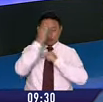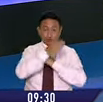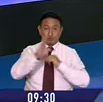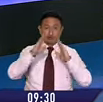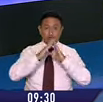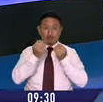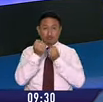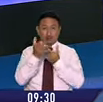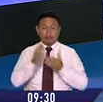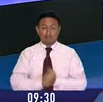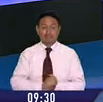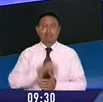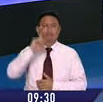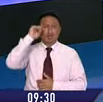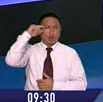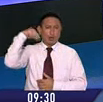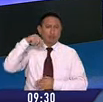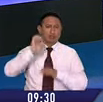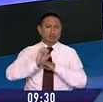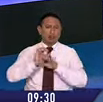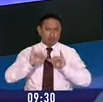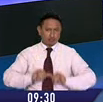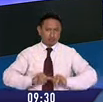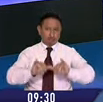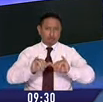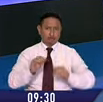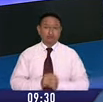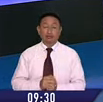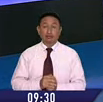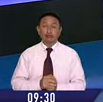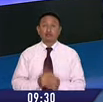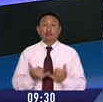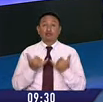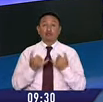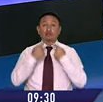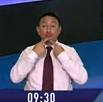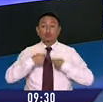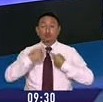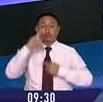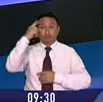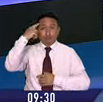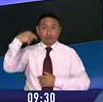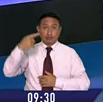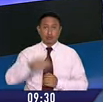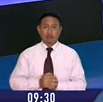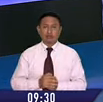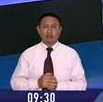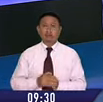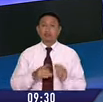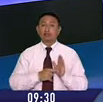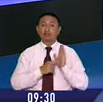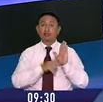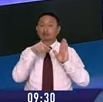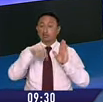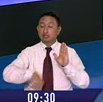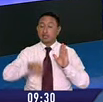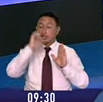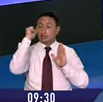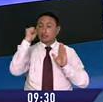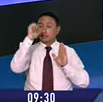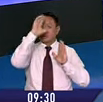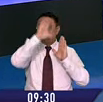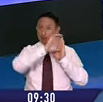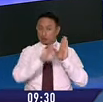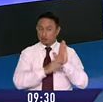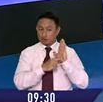sus hogares. Hay que recordar que el país continúa, lo realizado y anunciado por el gobierno central se marca siempre dentro del derecho de